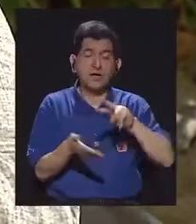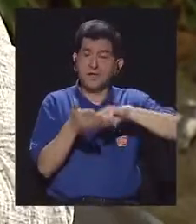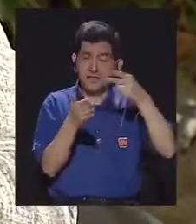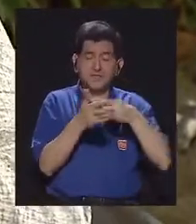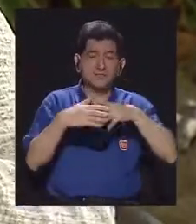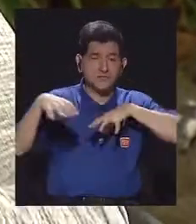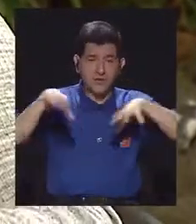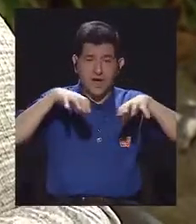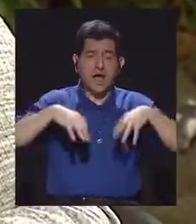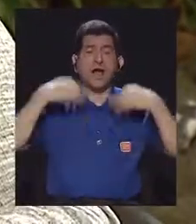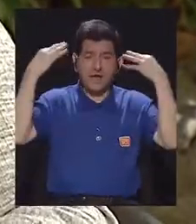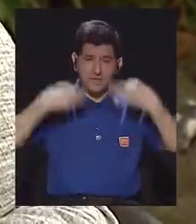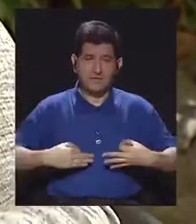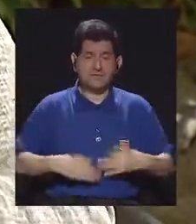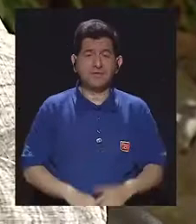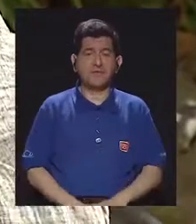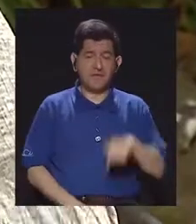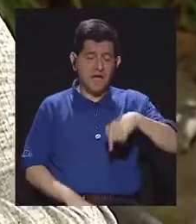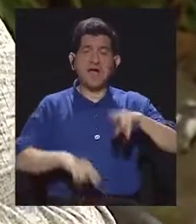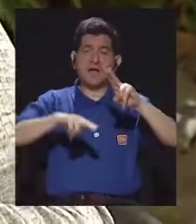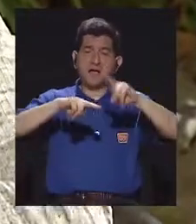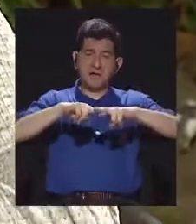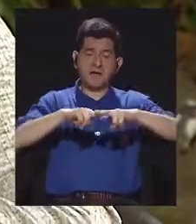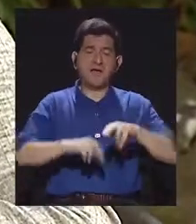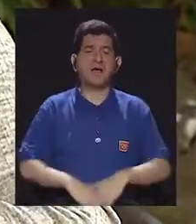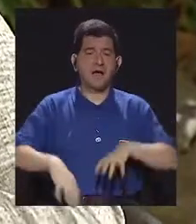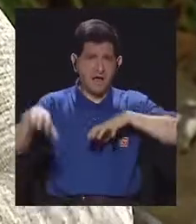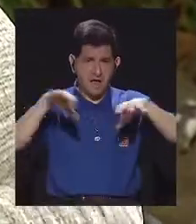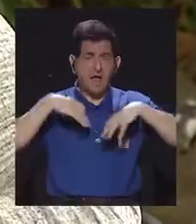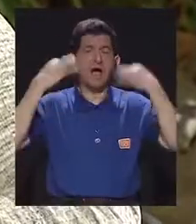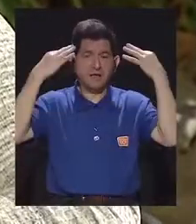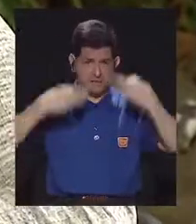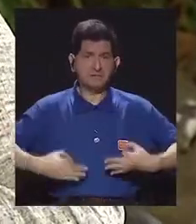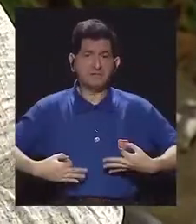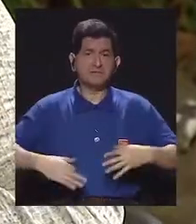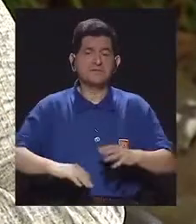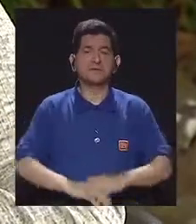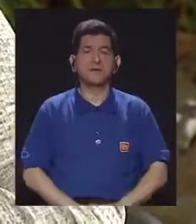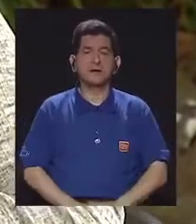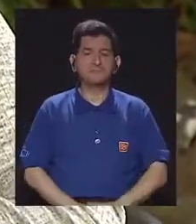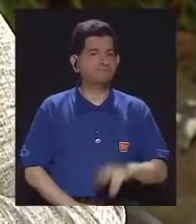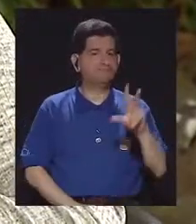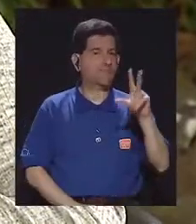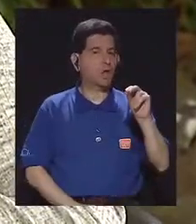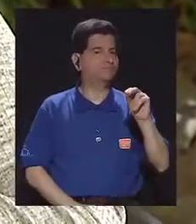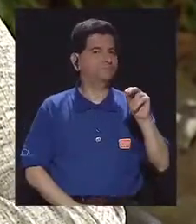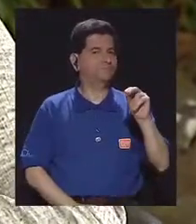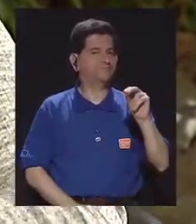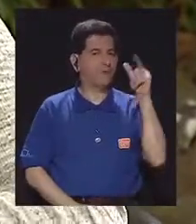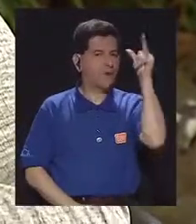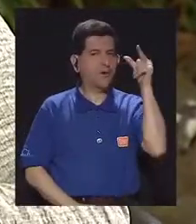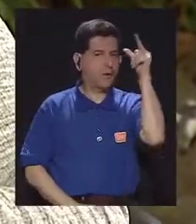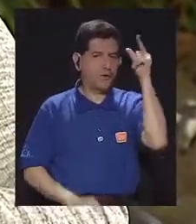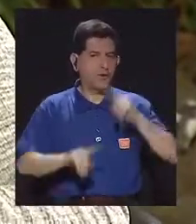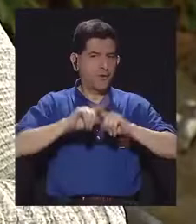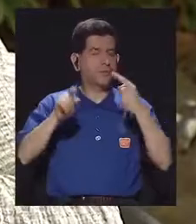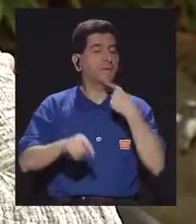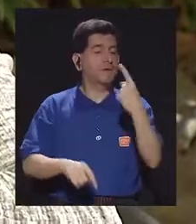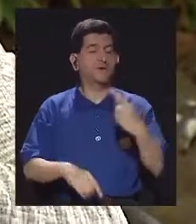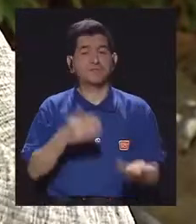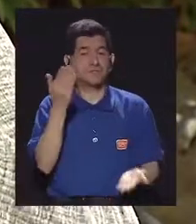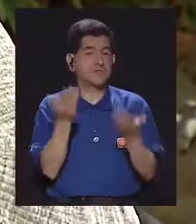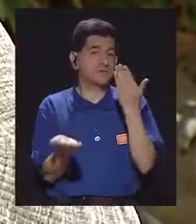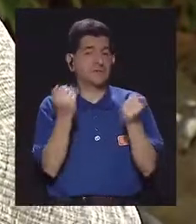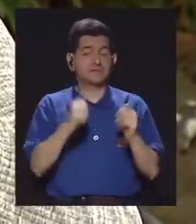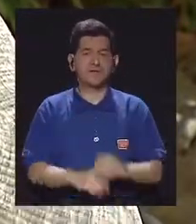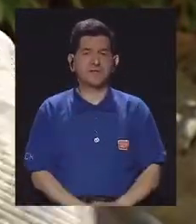actividad física. Entonces decimos, ¿aquí donde estamos sentados estamos haciendo actividad física? Obvio que no, obvio que no. Pero si decimos,